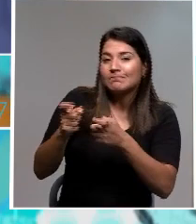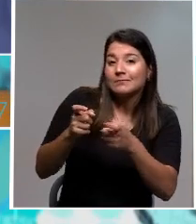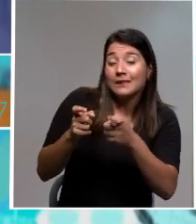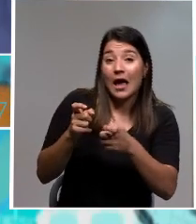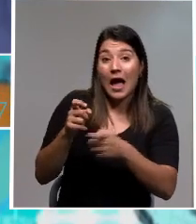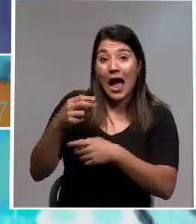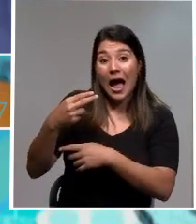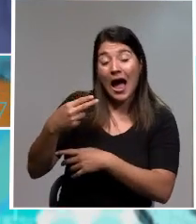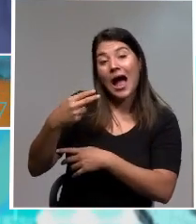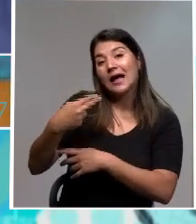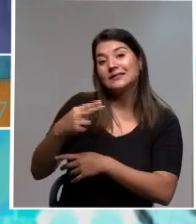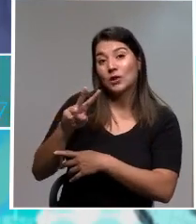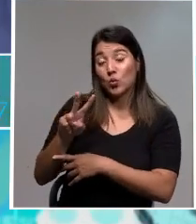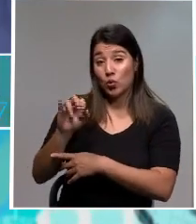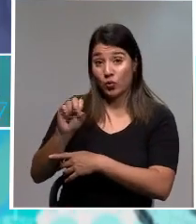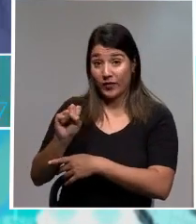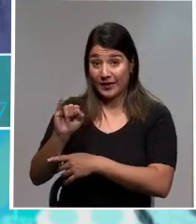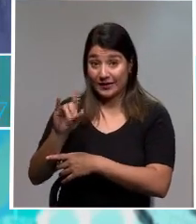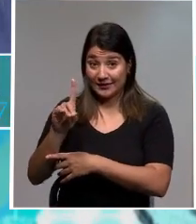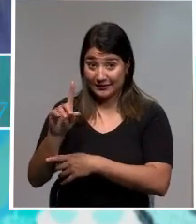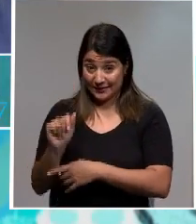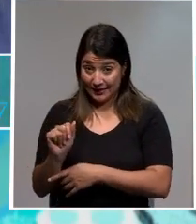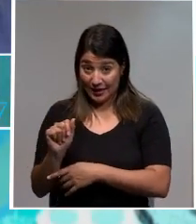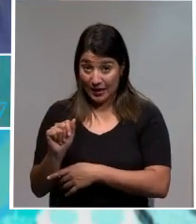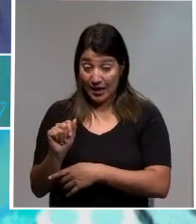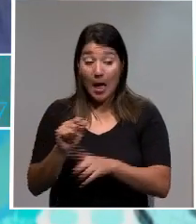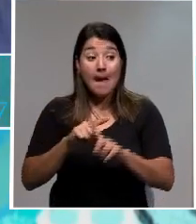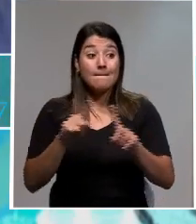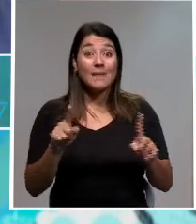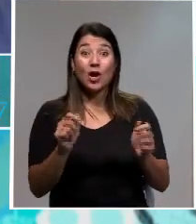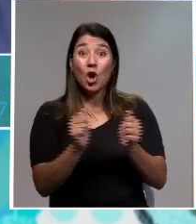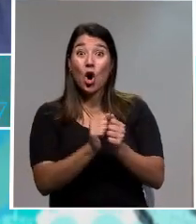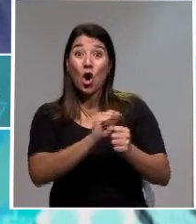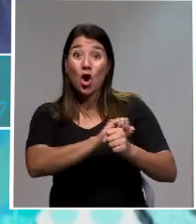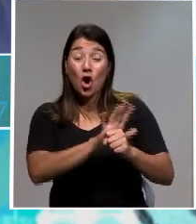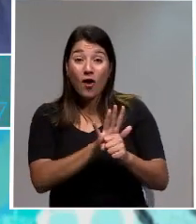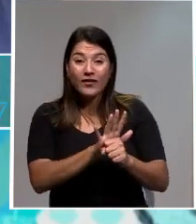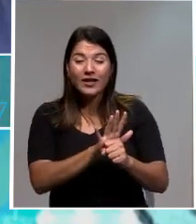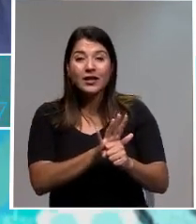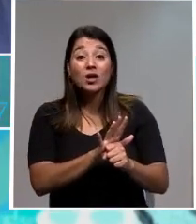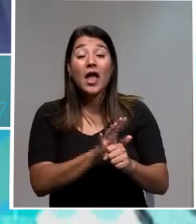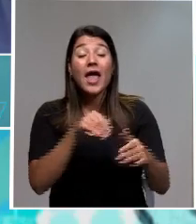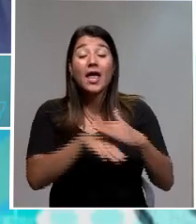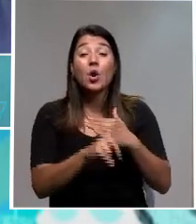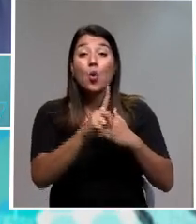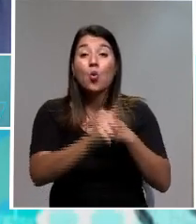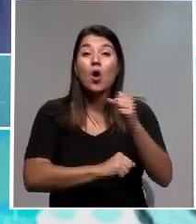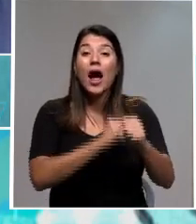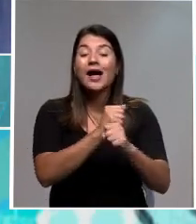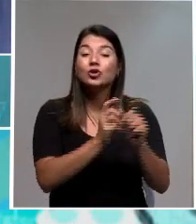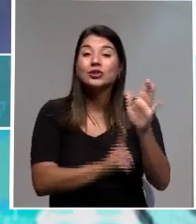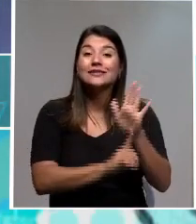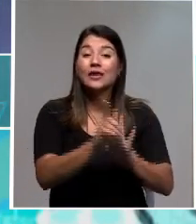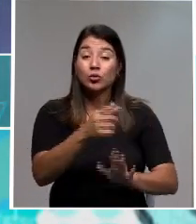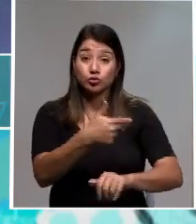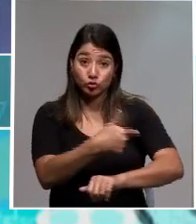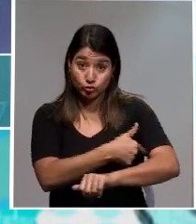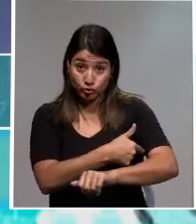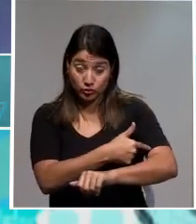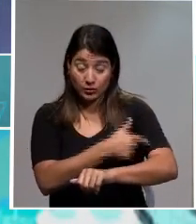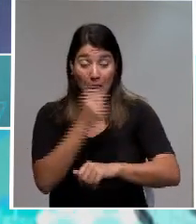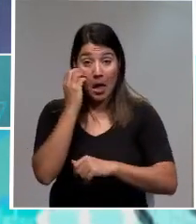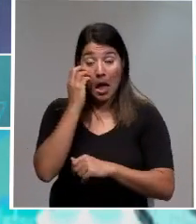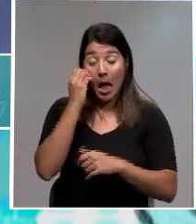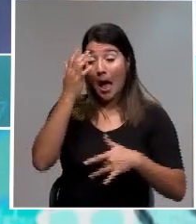caso del COVID, necesitamos un año, básicamente, para el desarrollo de una vacuna. La pandemia por